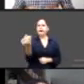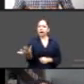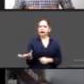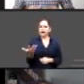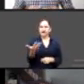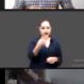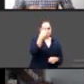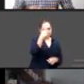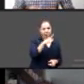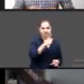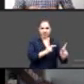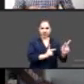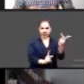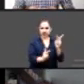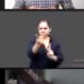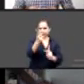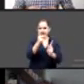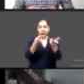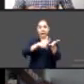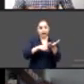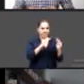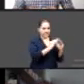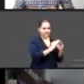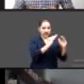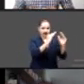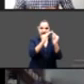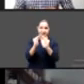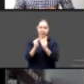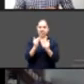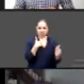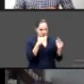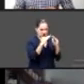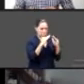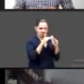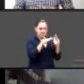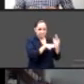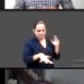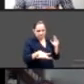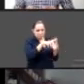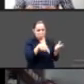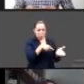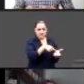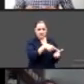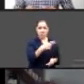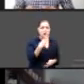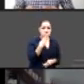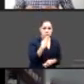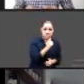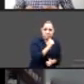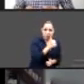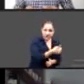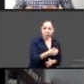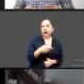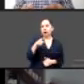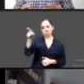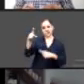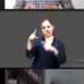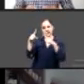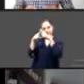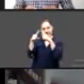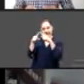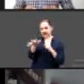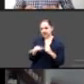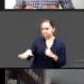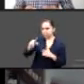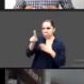así tal cual en las casas, espacios desaprovechados dentro de los hogares, espacios en las parroquias que hoy están siendo, que se encuentran